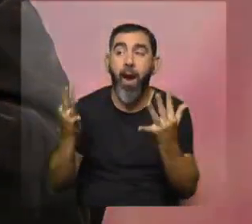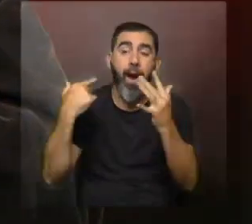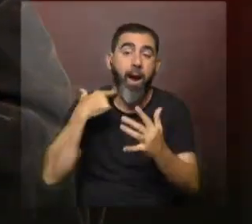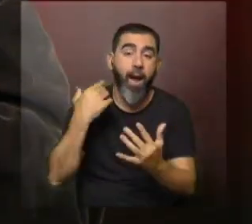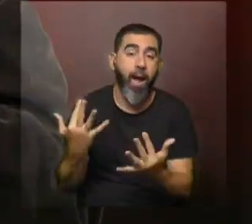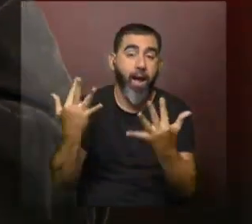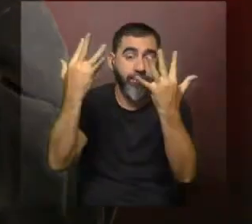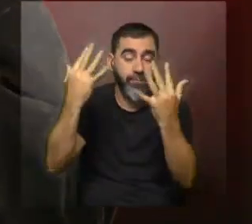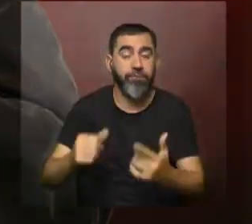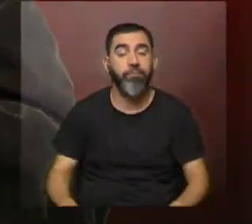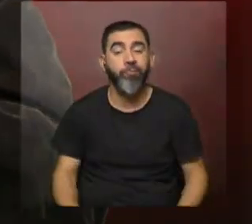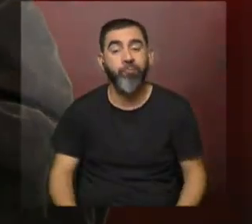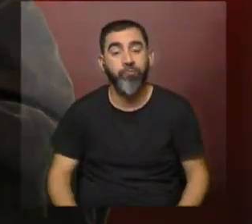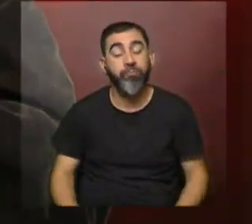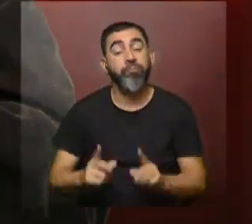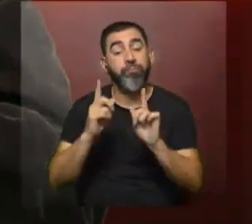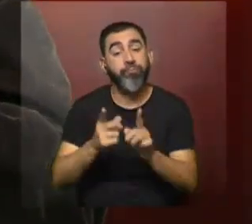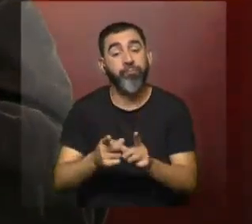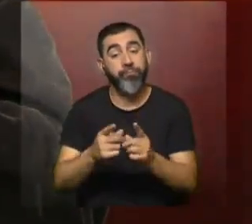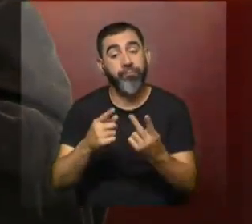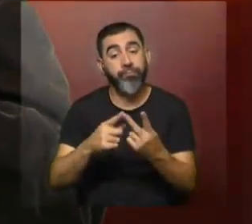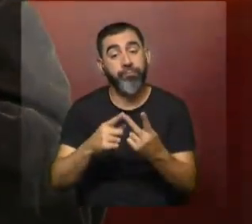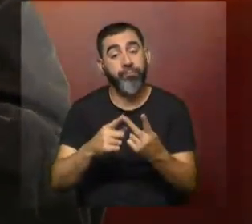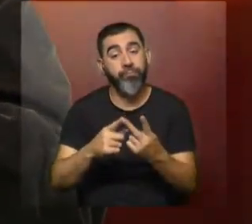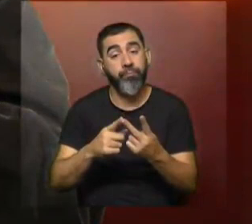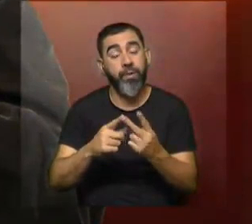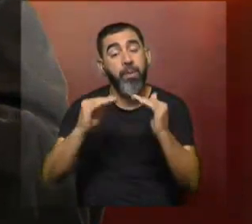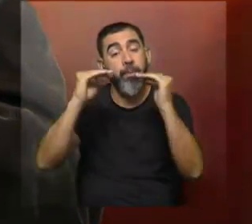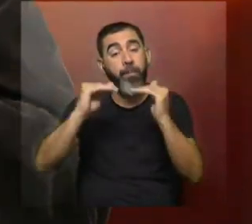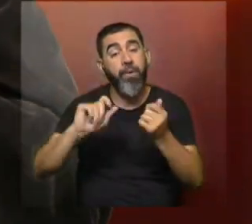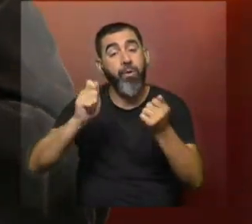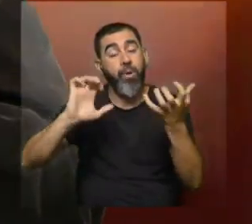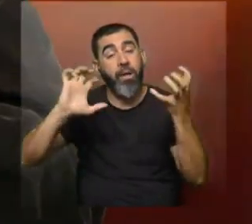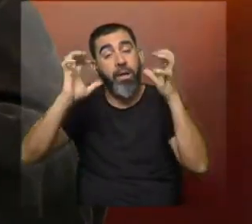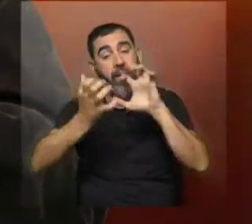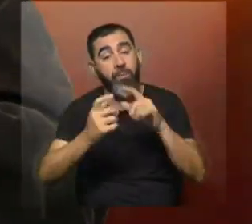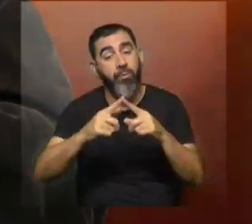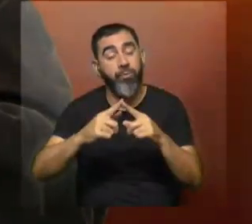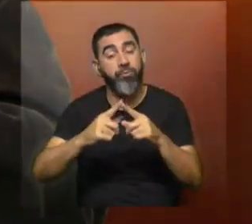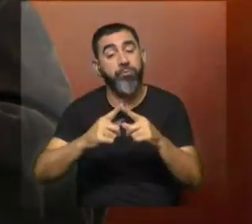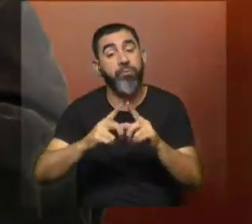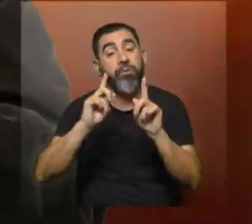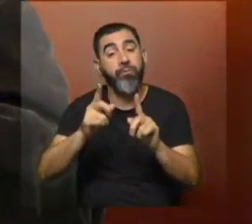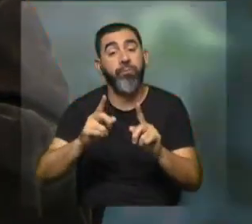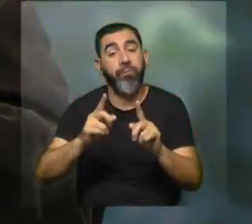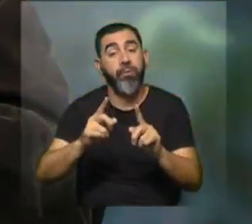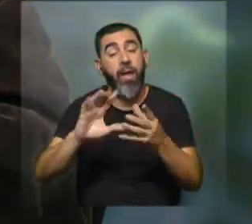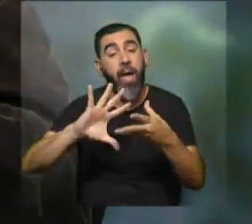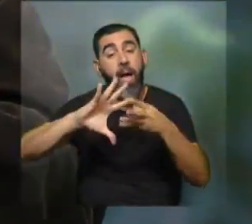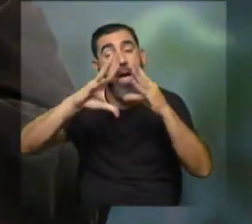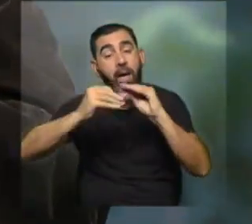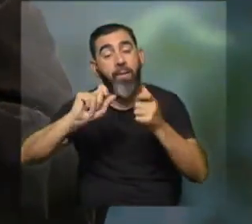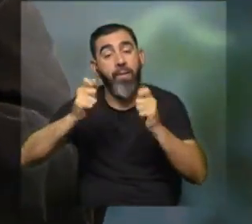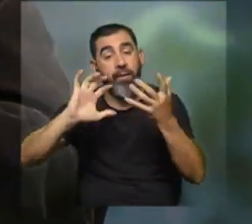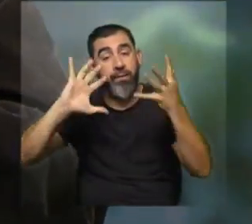invernadero, ¿sí?, en cuanto a eso que sería la mitigación del cambio climático, en cuanto a la adaptación del cambio